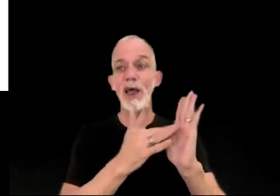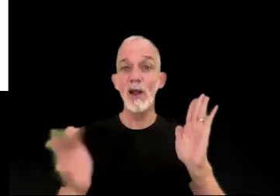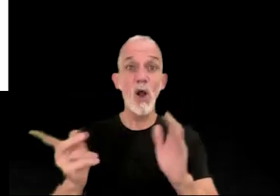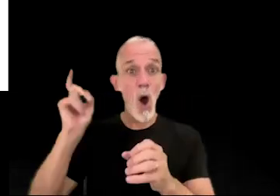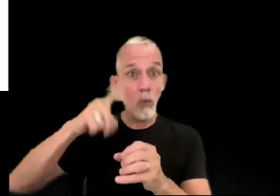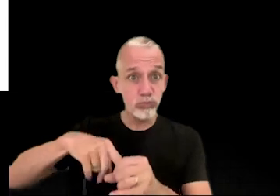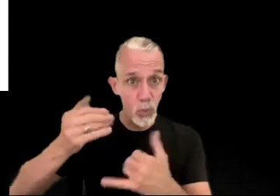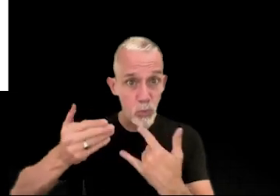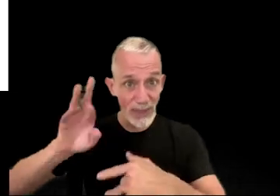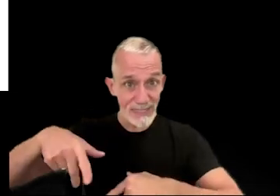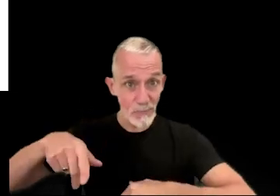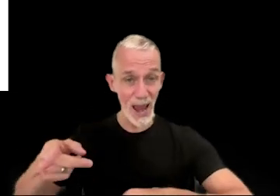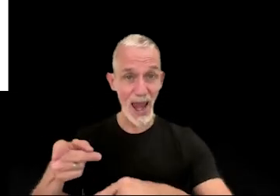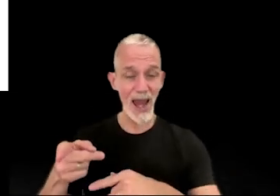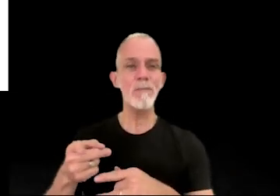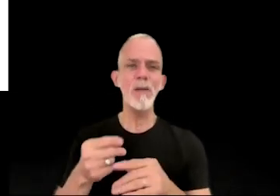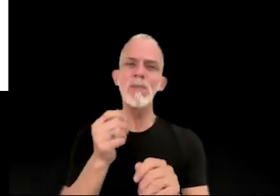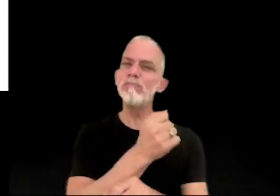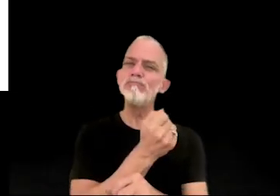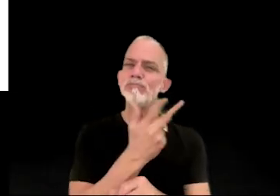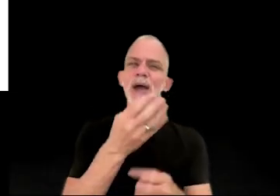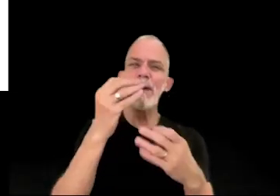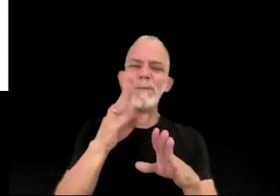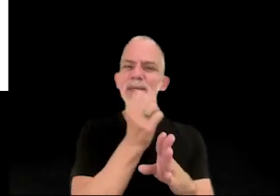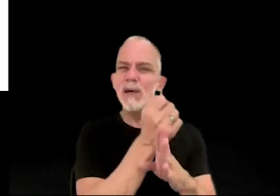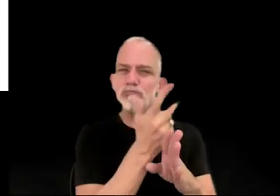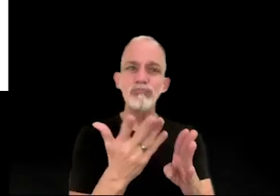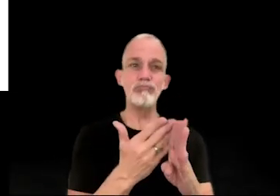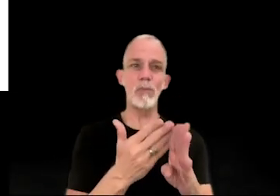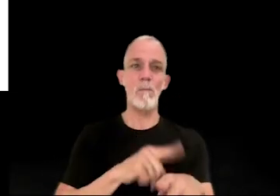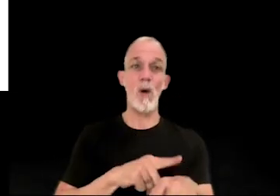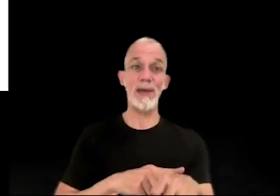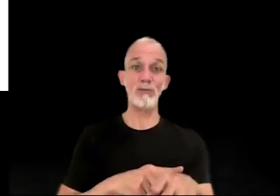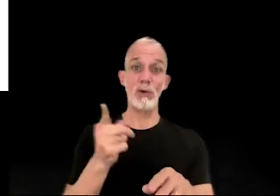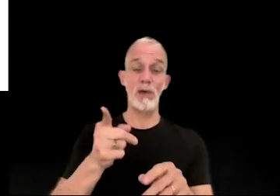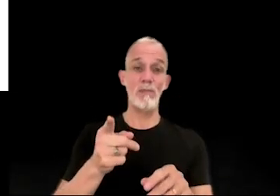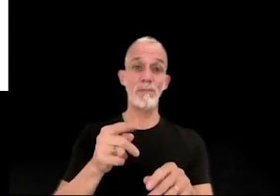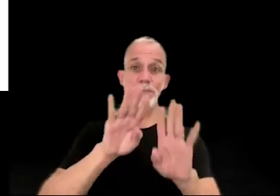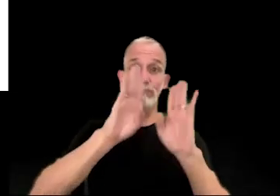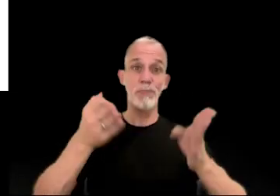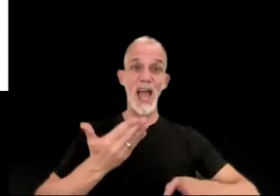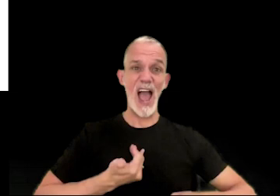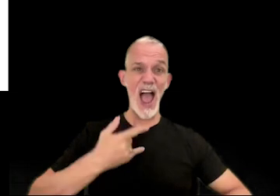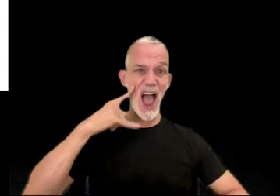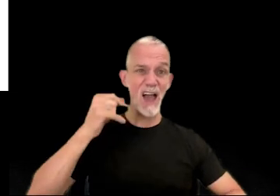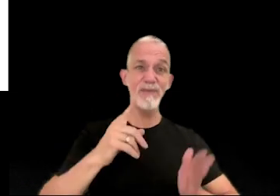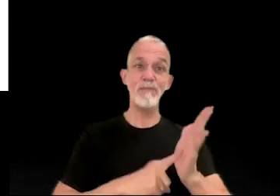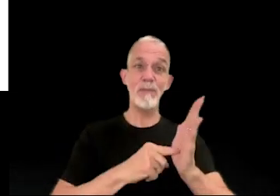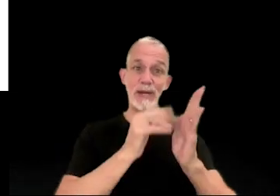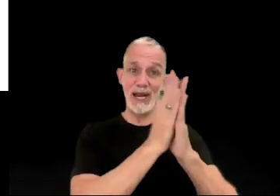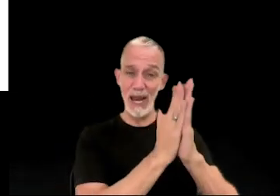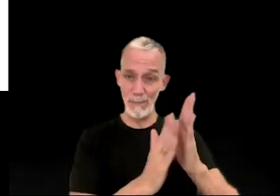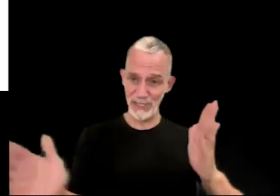contribuyente, contados desde el momento en que el organismo reglamentó esta ley.